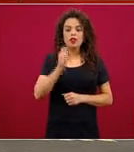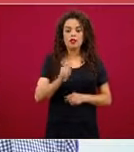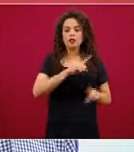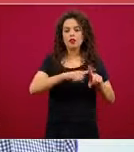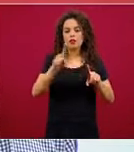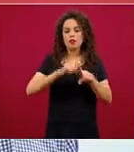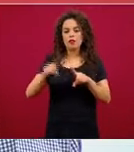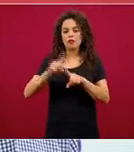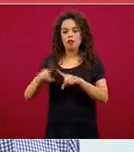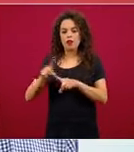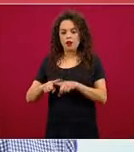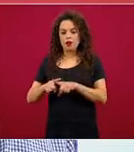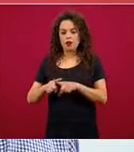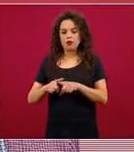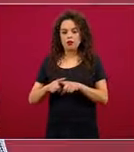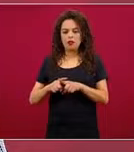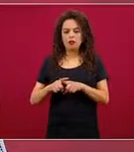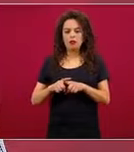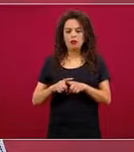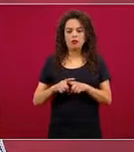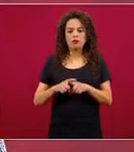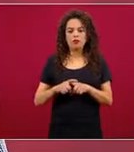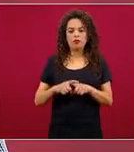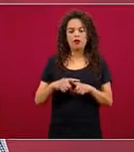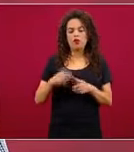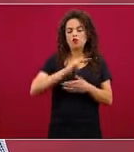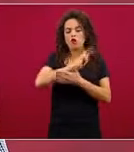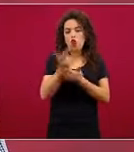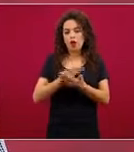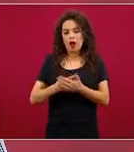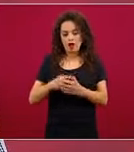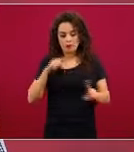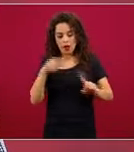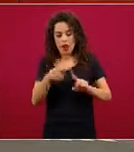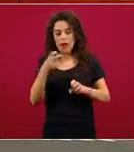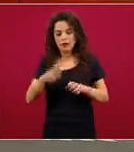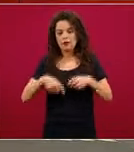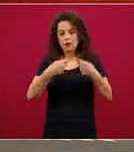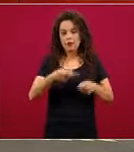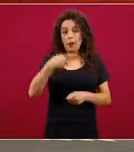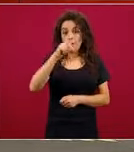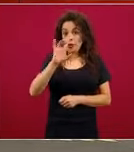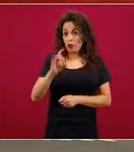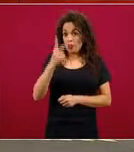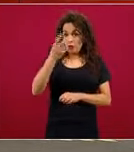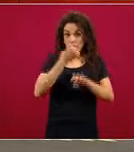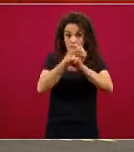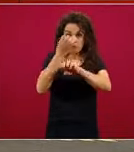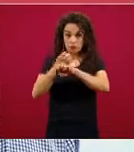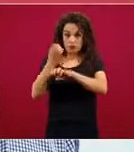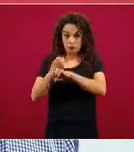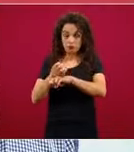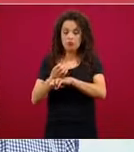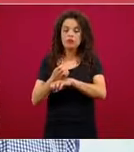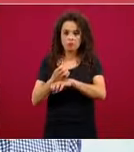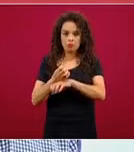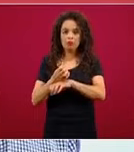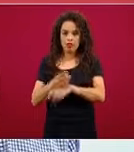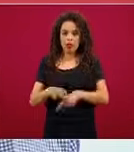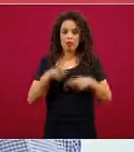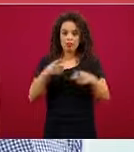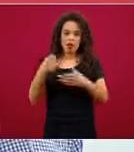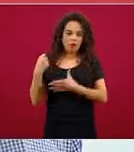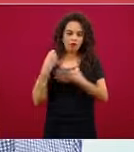indicadores que se aplican desde los diferentes programas, pero cada una de las 32 entidades federativas va a recibir o está recibiendo